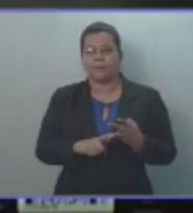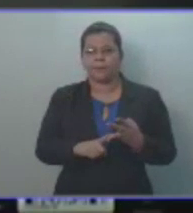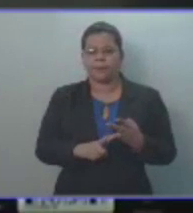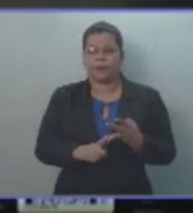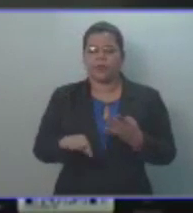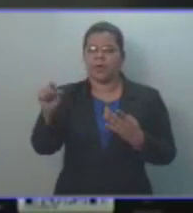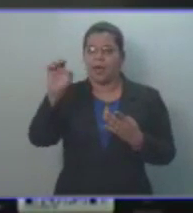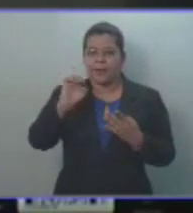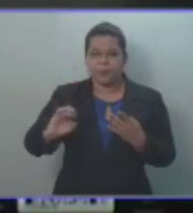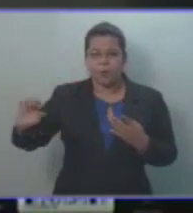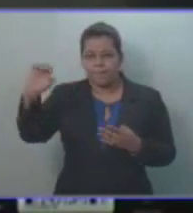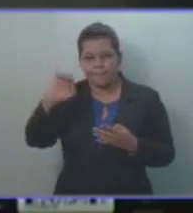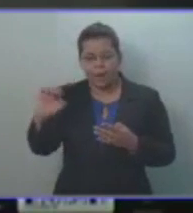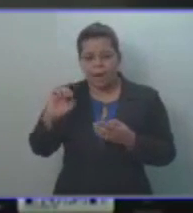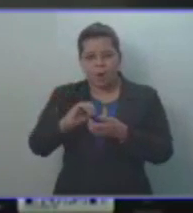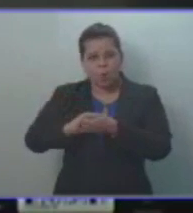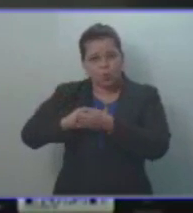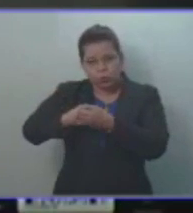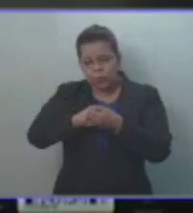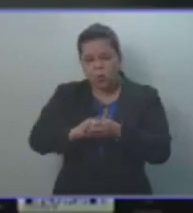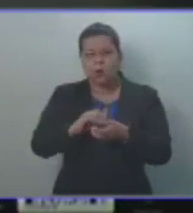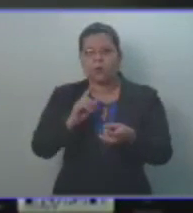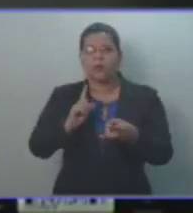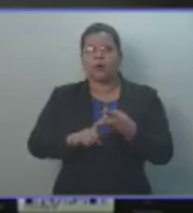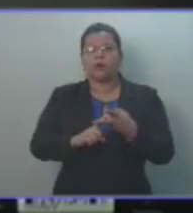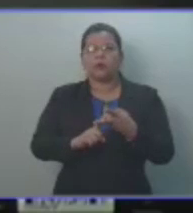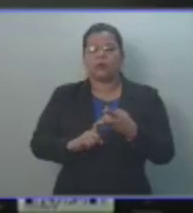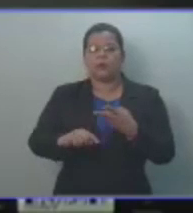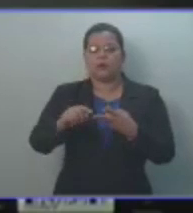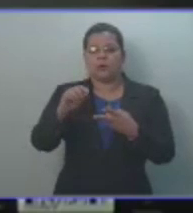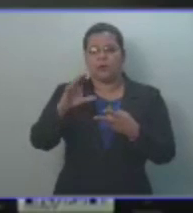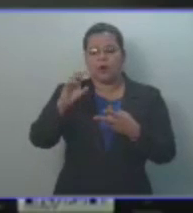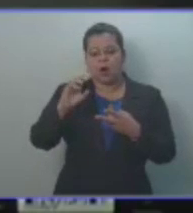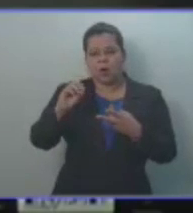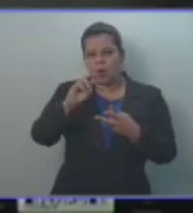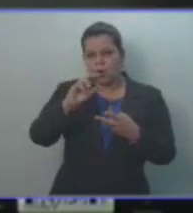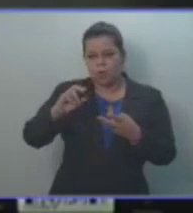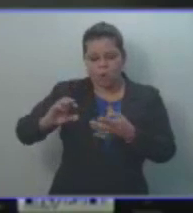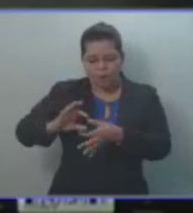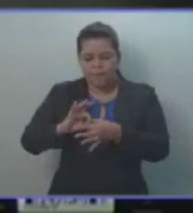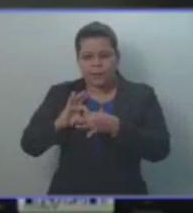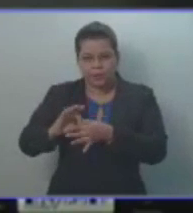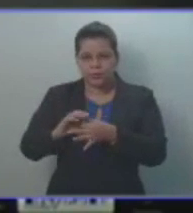Unión Europea, como es el caso de la cooperación sur-sur.